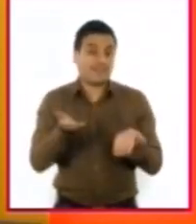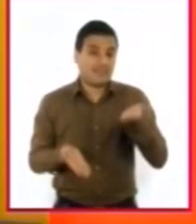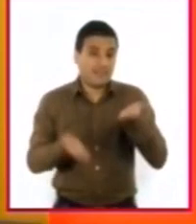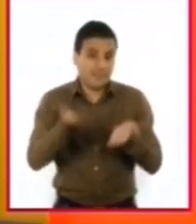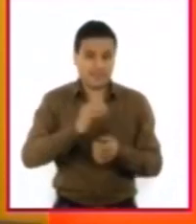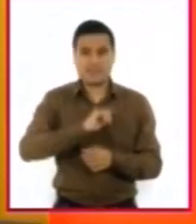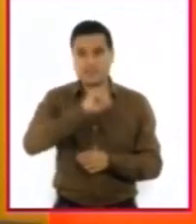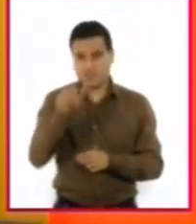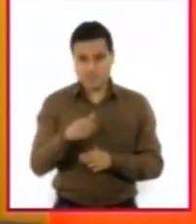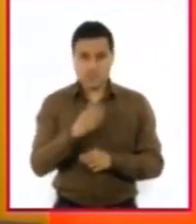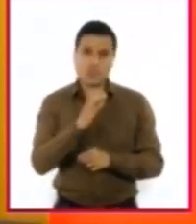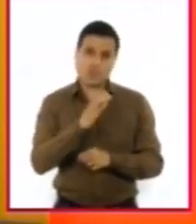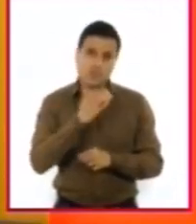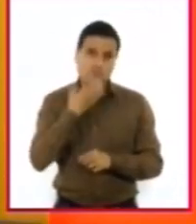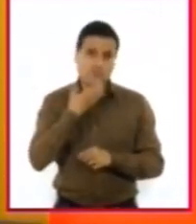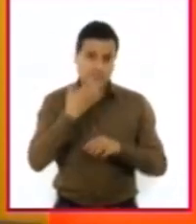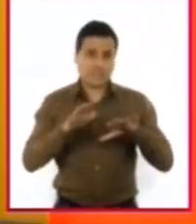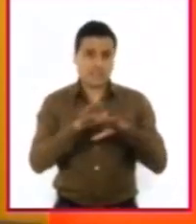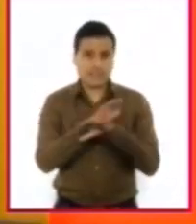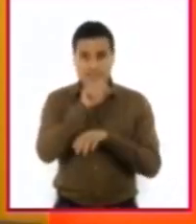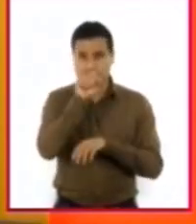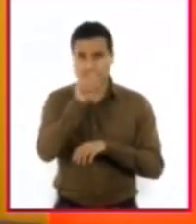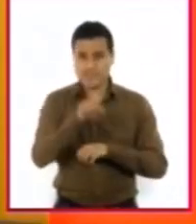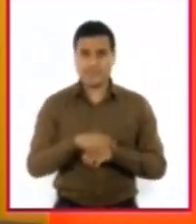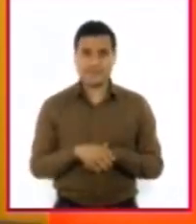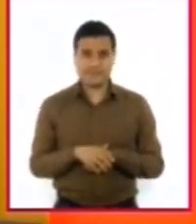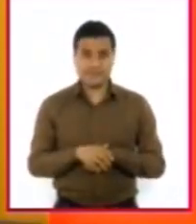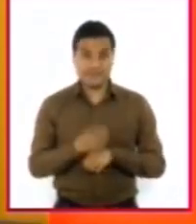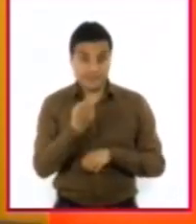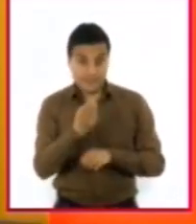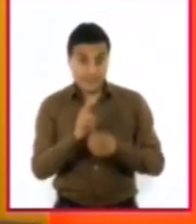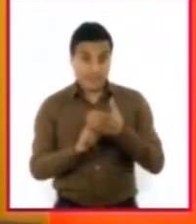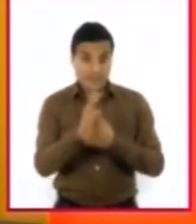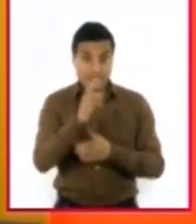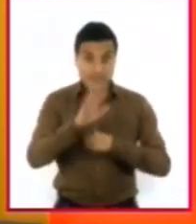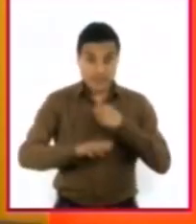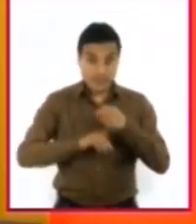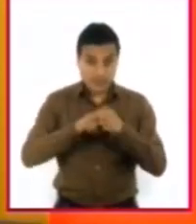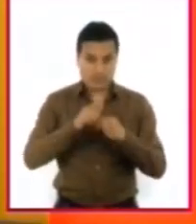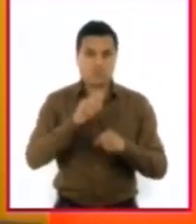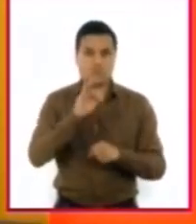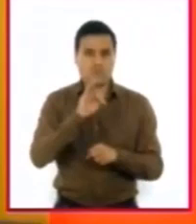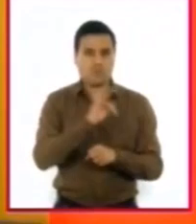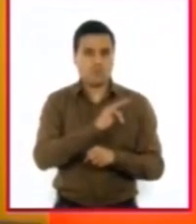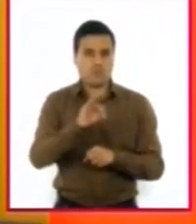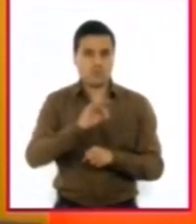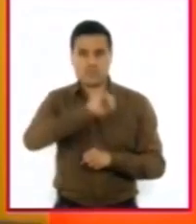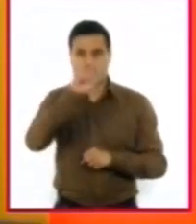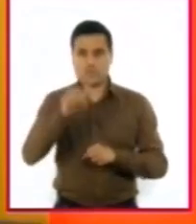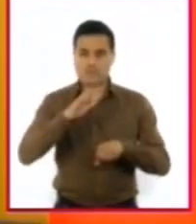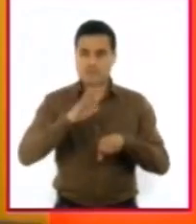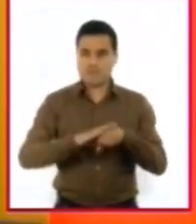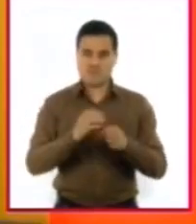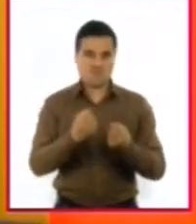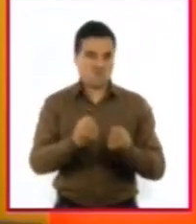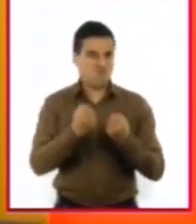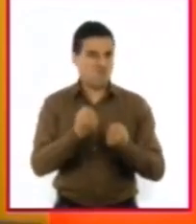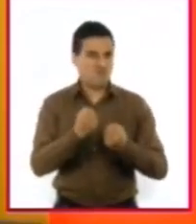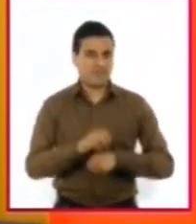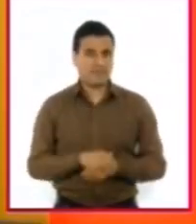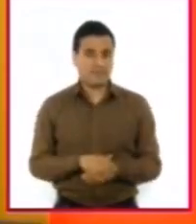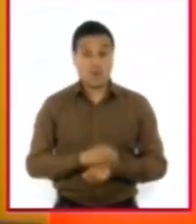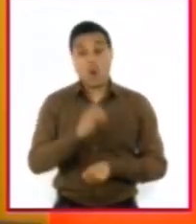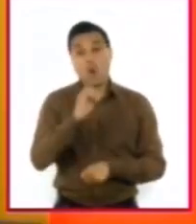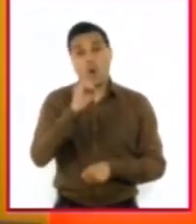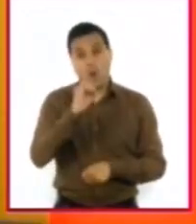Como consecuencia de estas nuevas actitudes, los organismos podrían usar sus órganos haciéndolos más fuertes y complejos, o por el